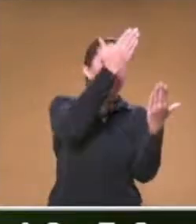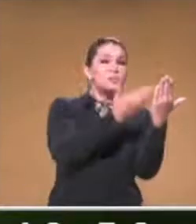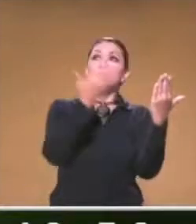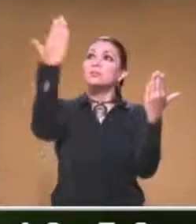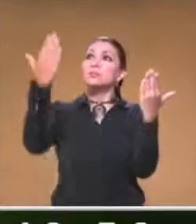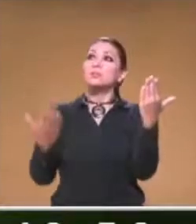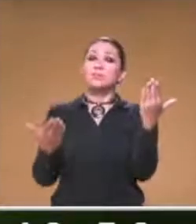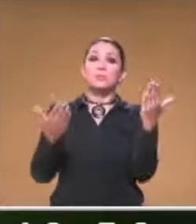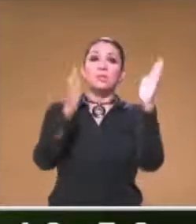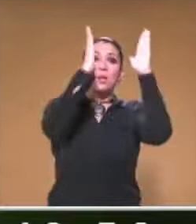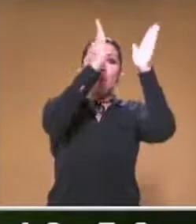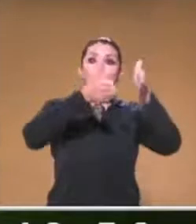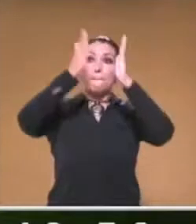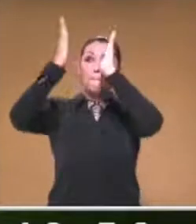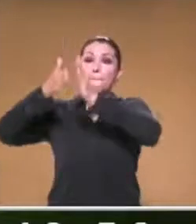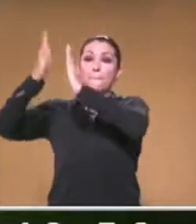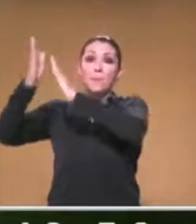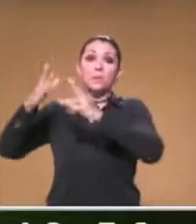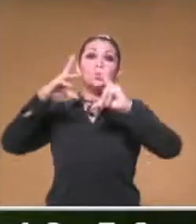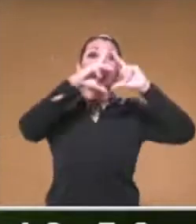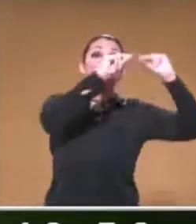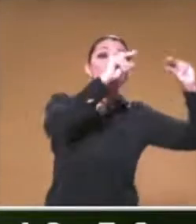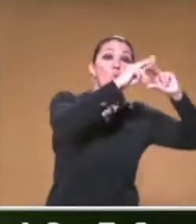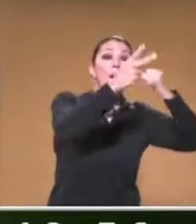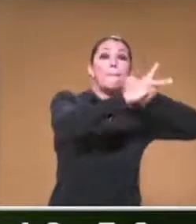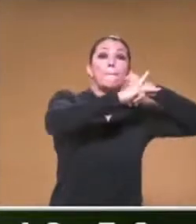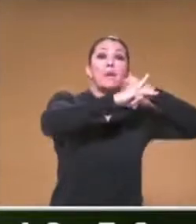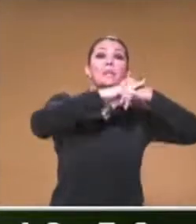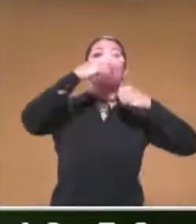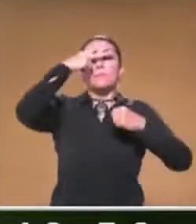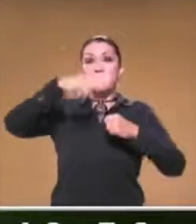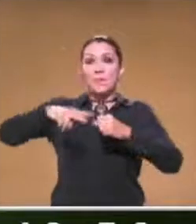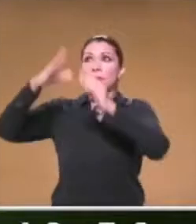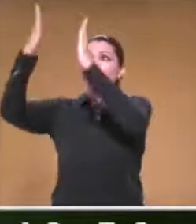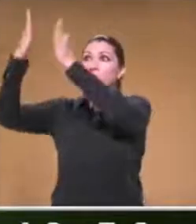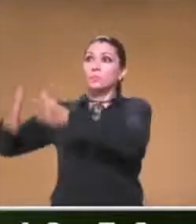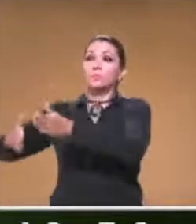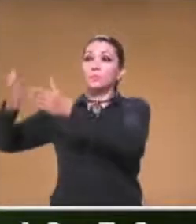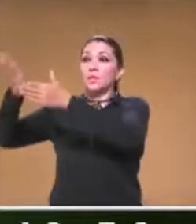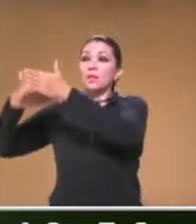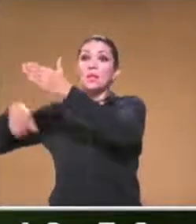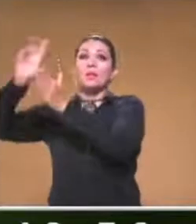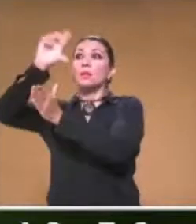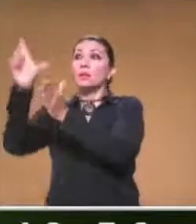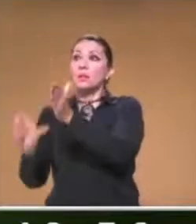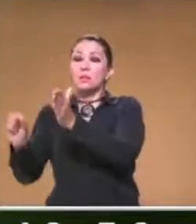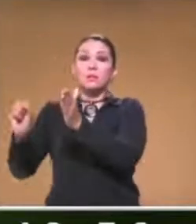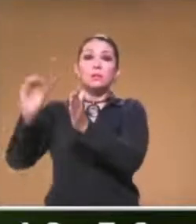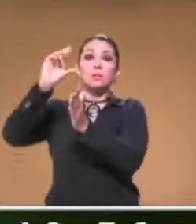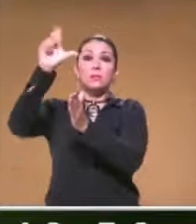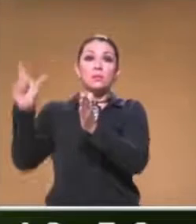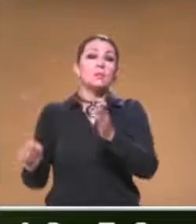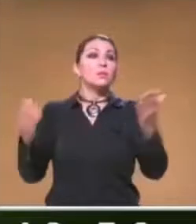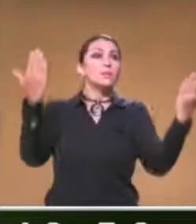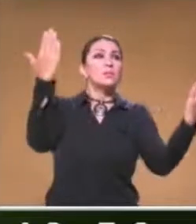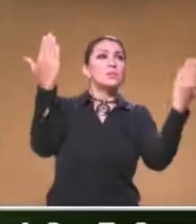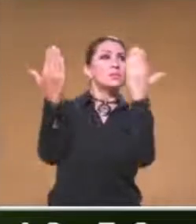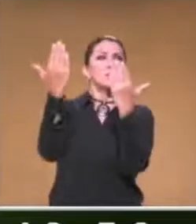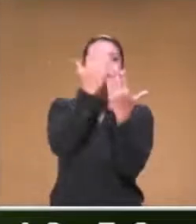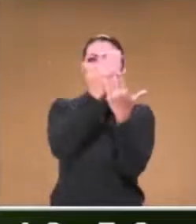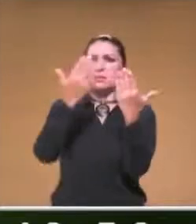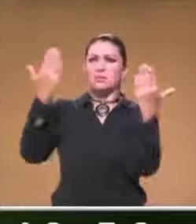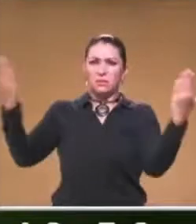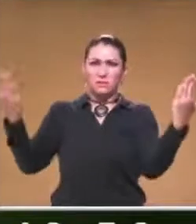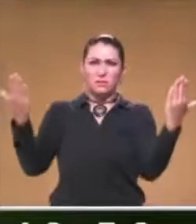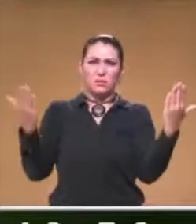tenemos 3 países, Noruega, México y Sudáfrica. Compara, por favor, las barras que ves al lado de cada